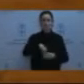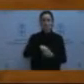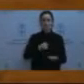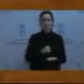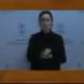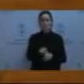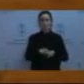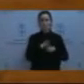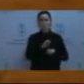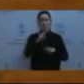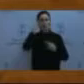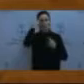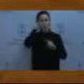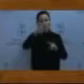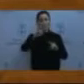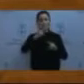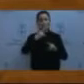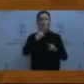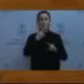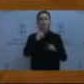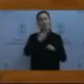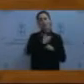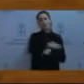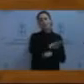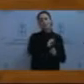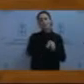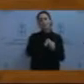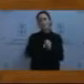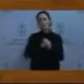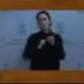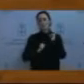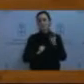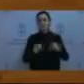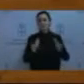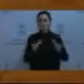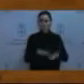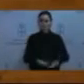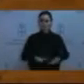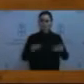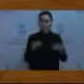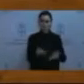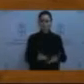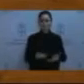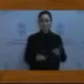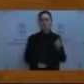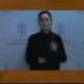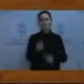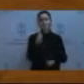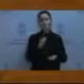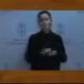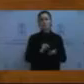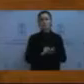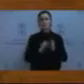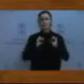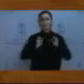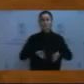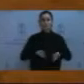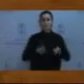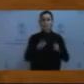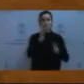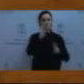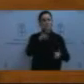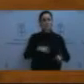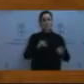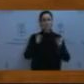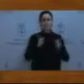actividad que va más allá de la propia tarea y siempre, o casi siempre, en muchos casos, sin ningún